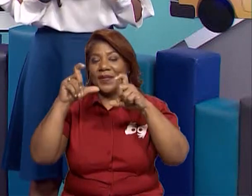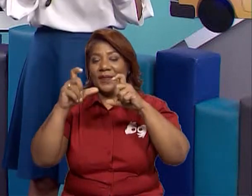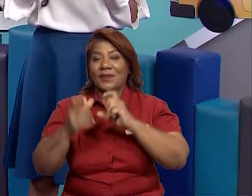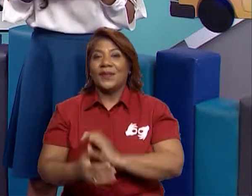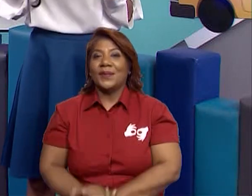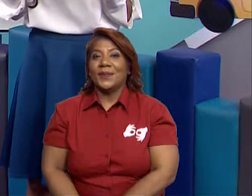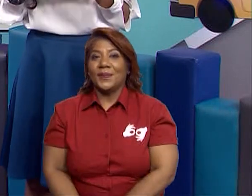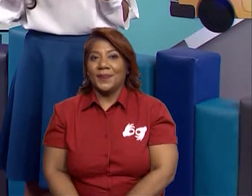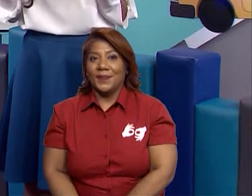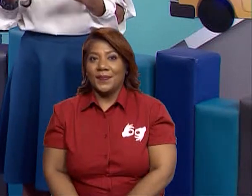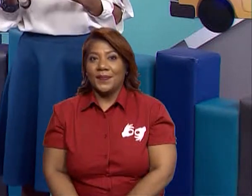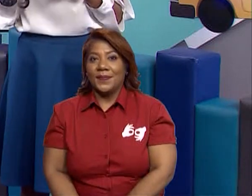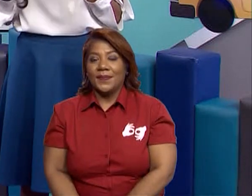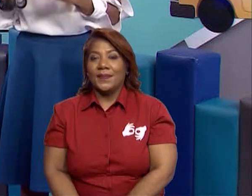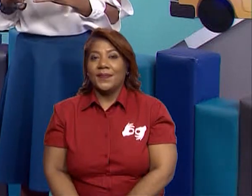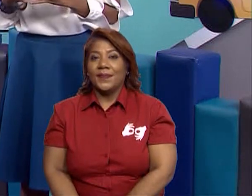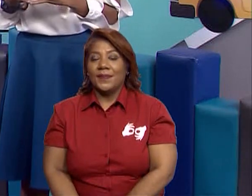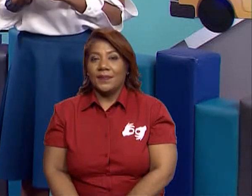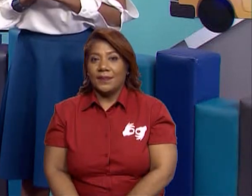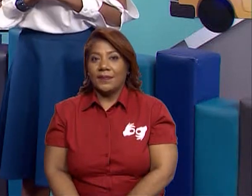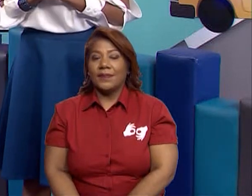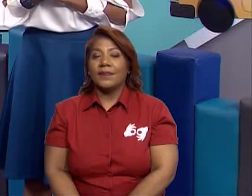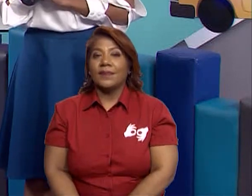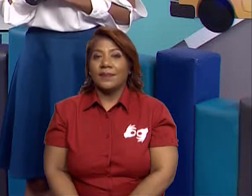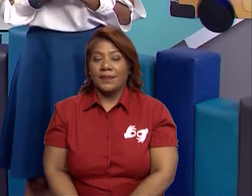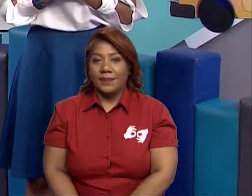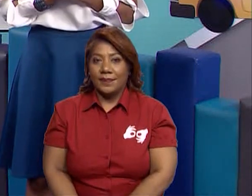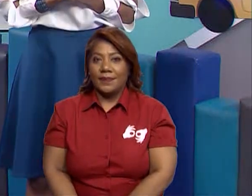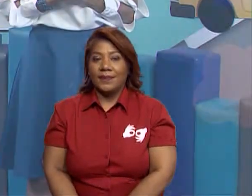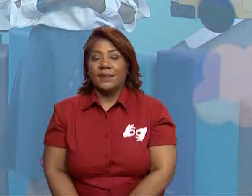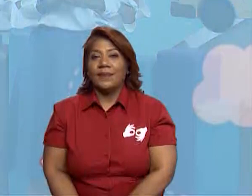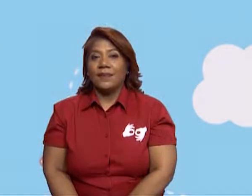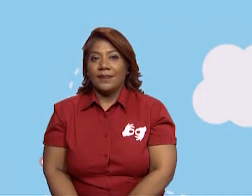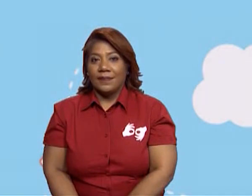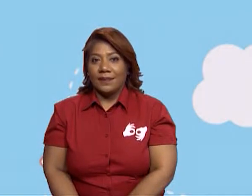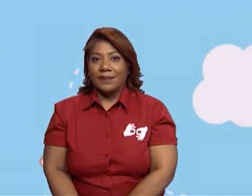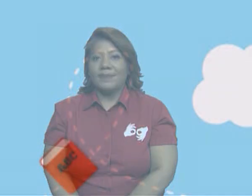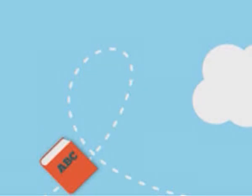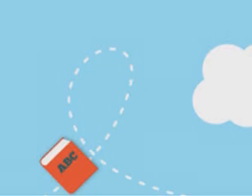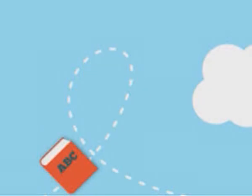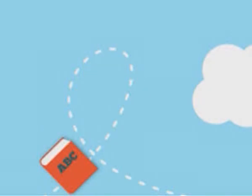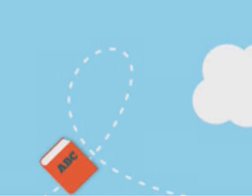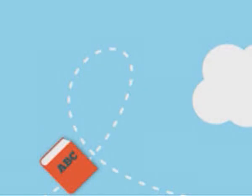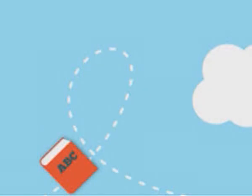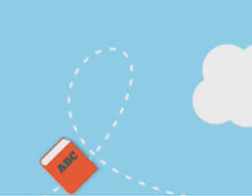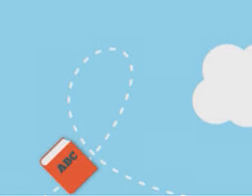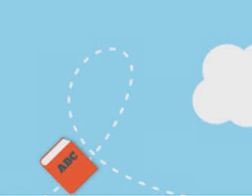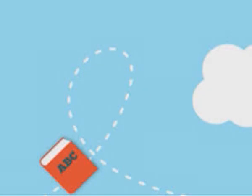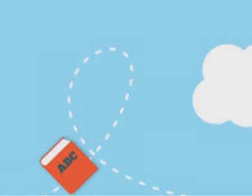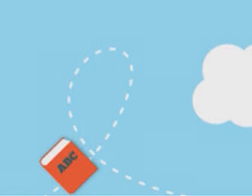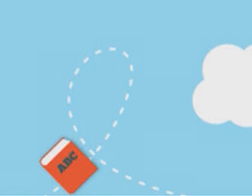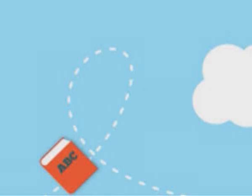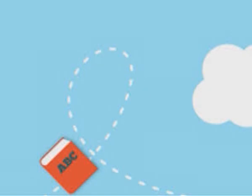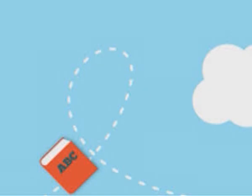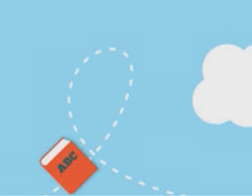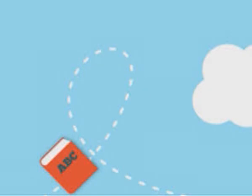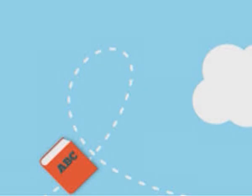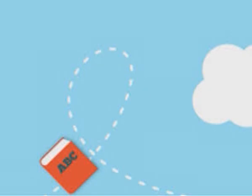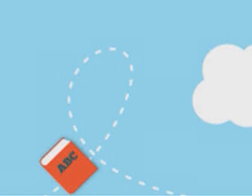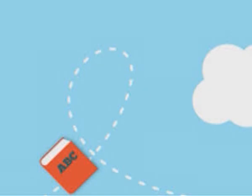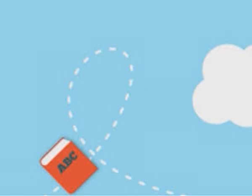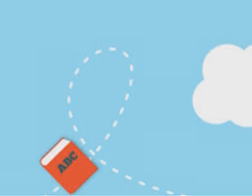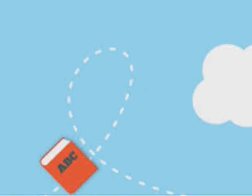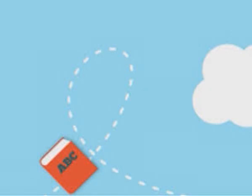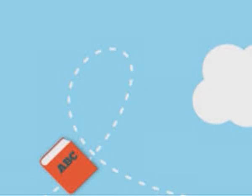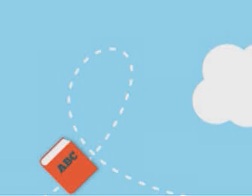también crear su propia balanza en casa y hacer este experimento y ver cuál de los dos tiene mayor